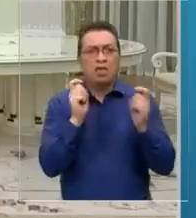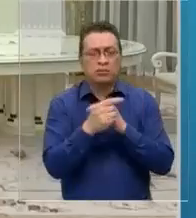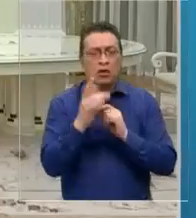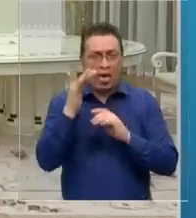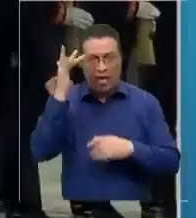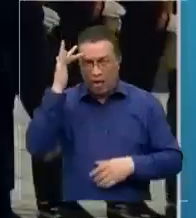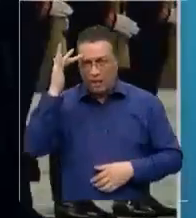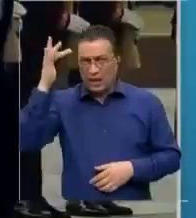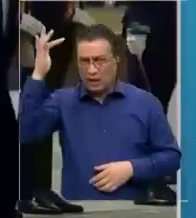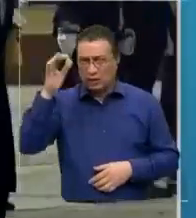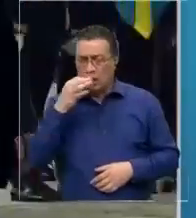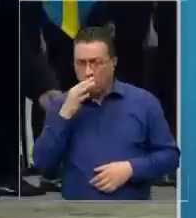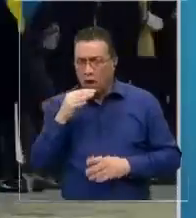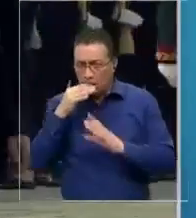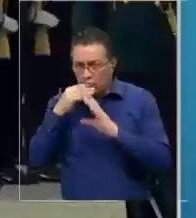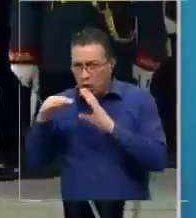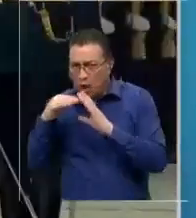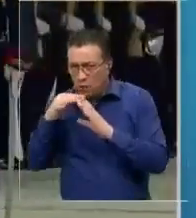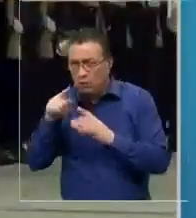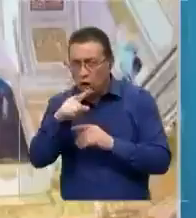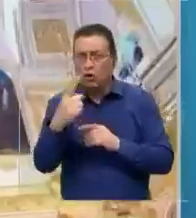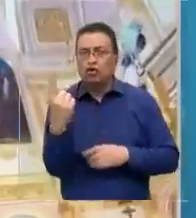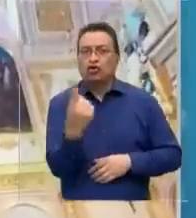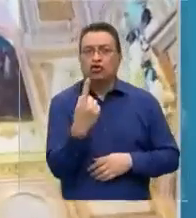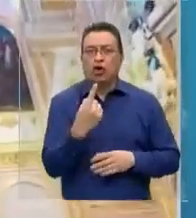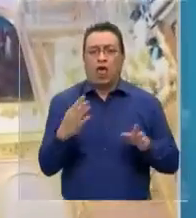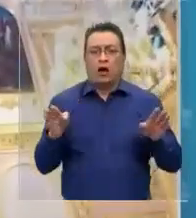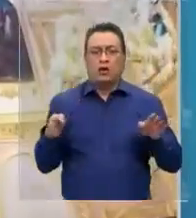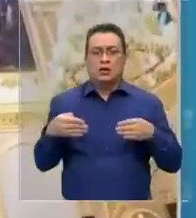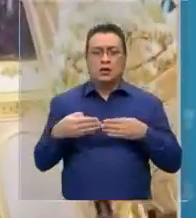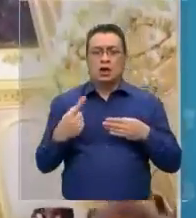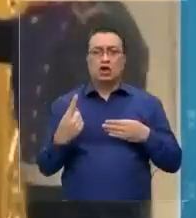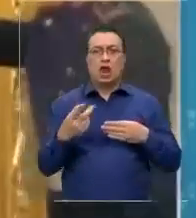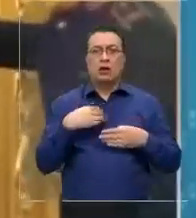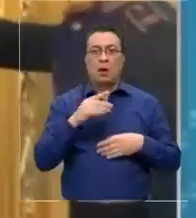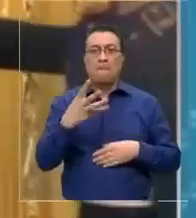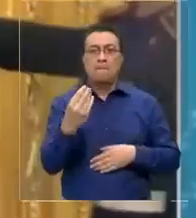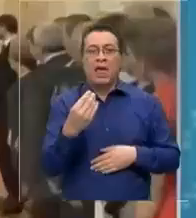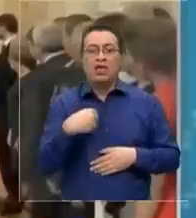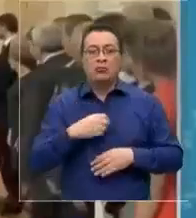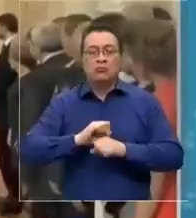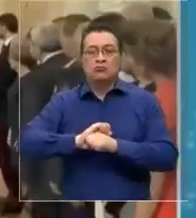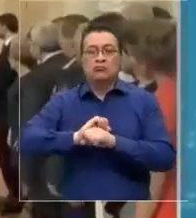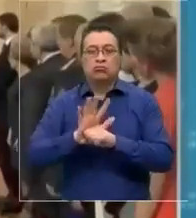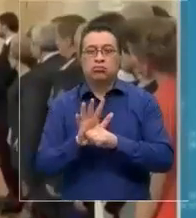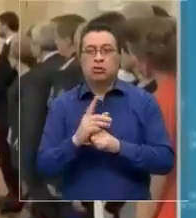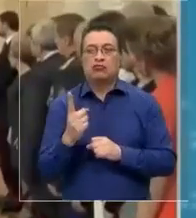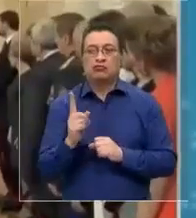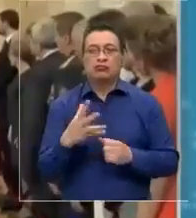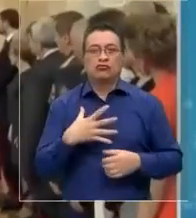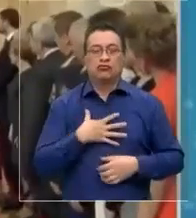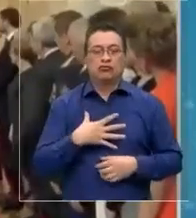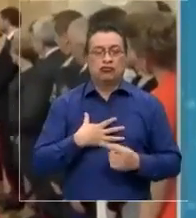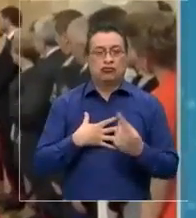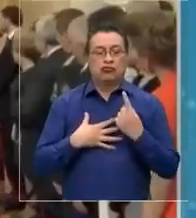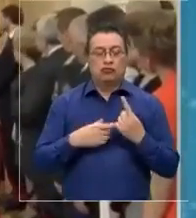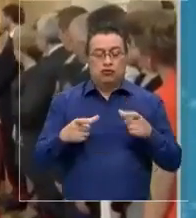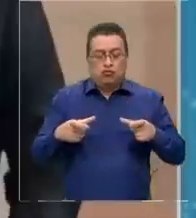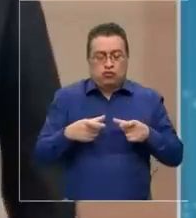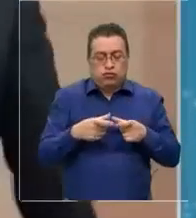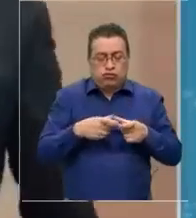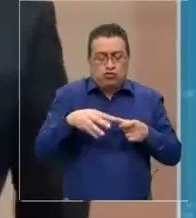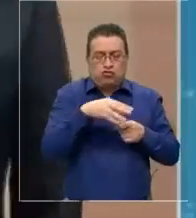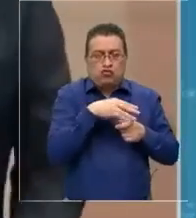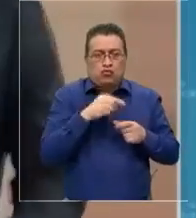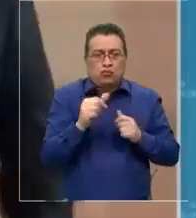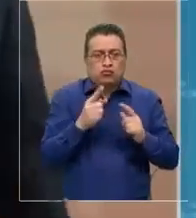de inteligencia que decían que él se había aislado completamente por temor al COVID, se había aislado y había quedado en manos de un círculo muy,